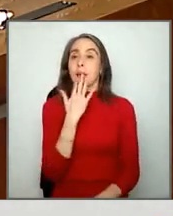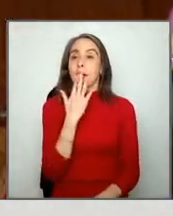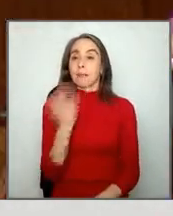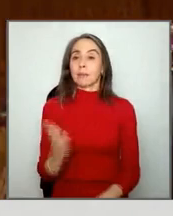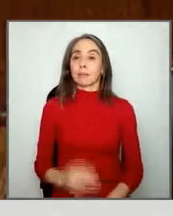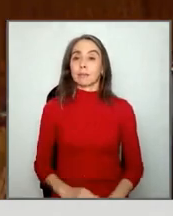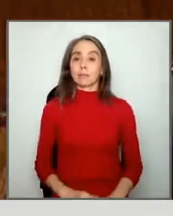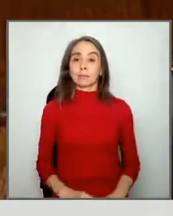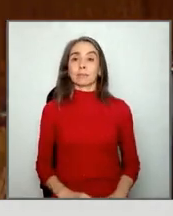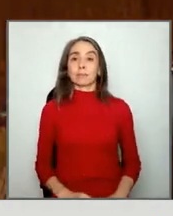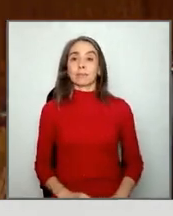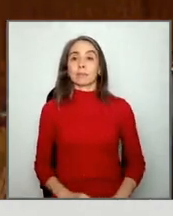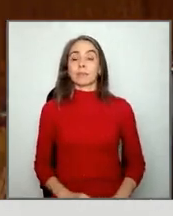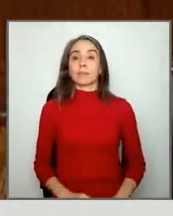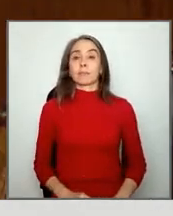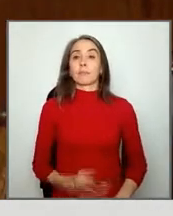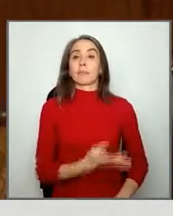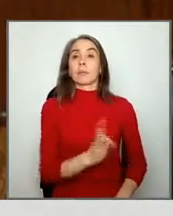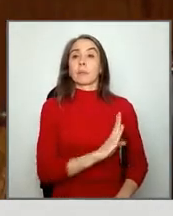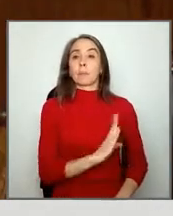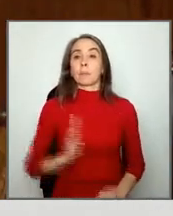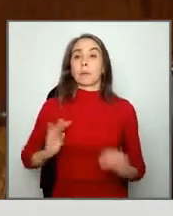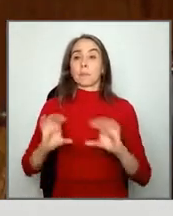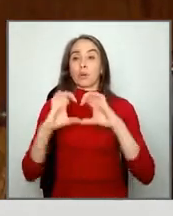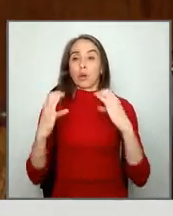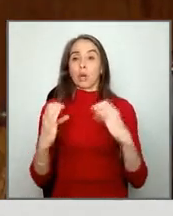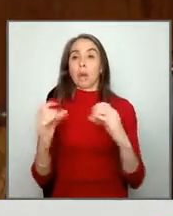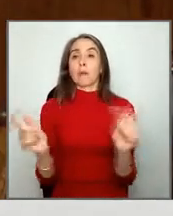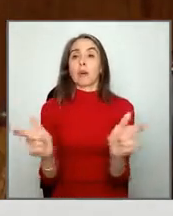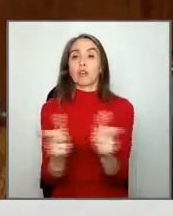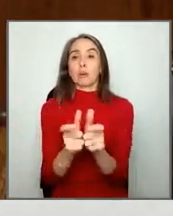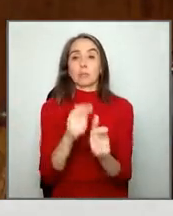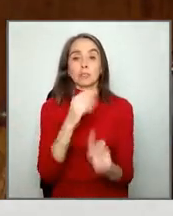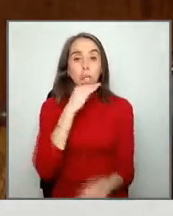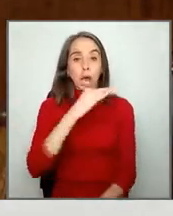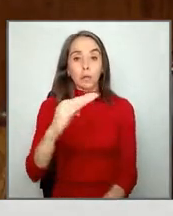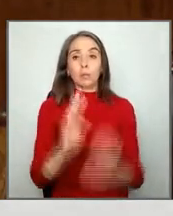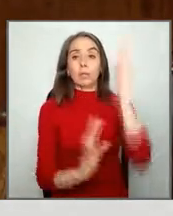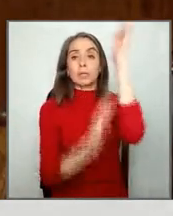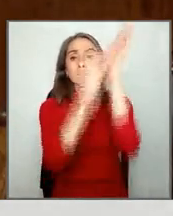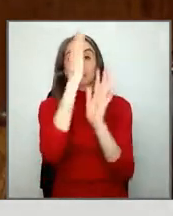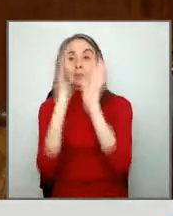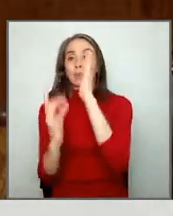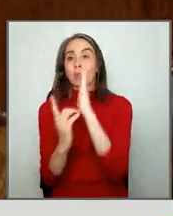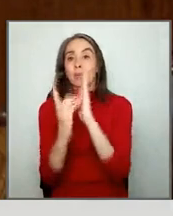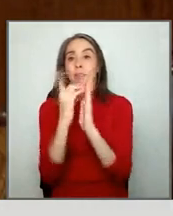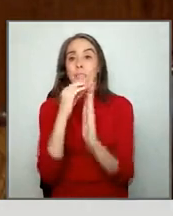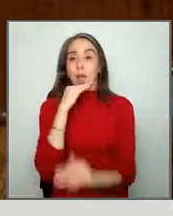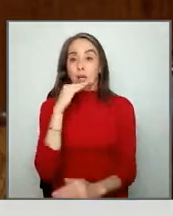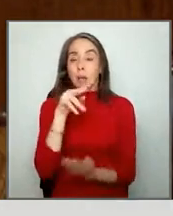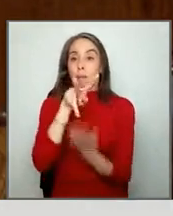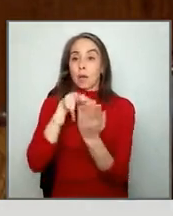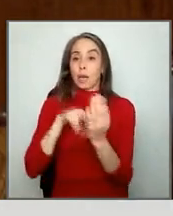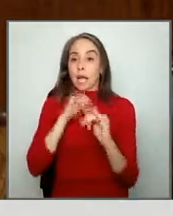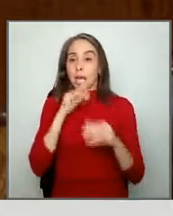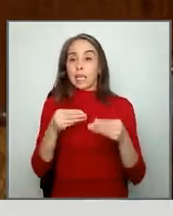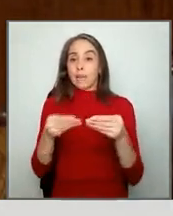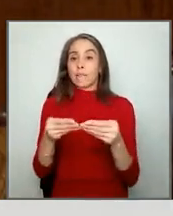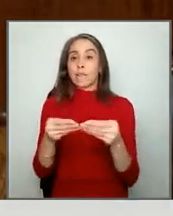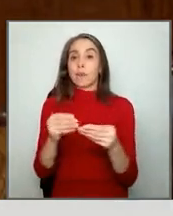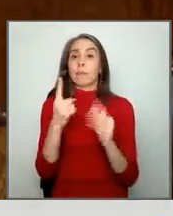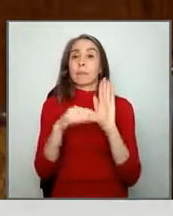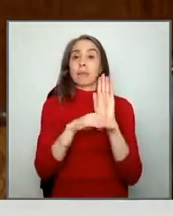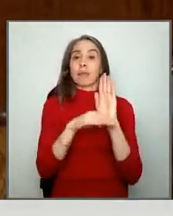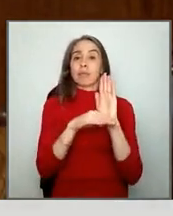honorable cámara la comisión de agricultura civicultura y desarrollo rural vas a informar en primer trámite constitucional